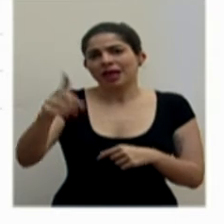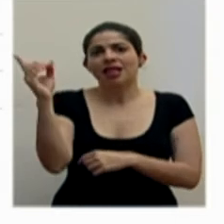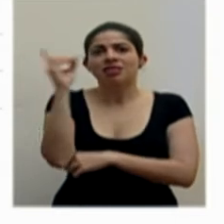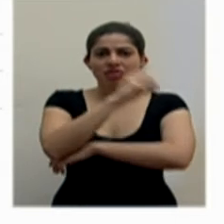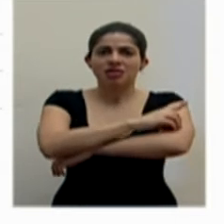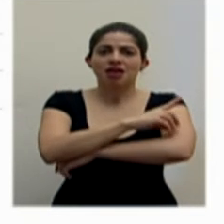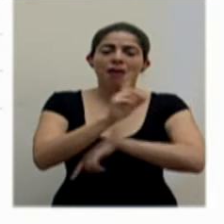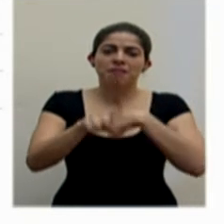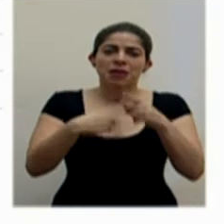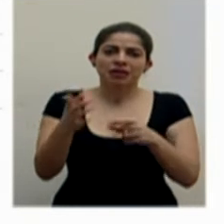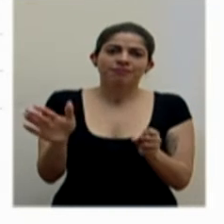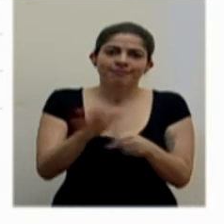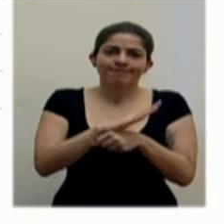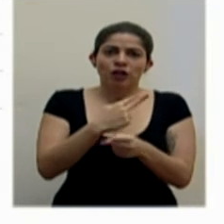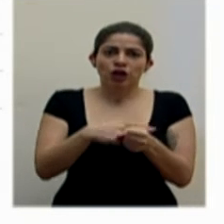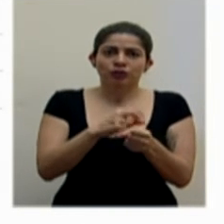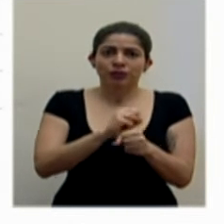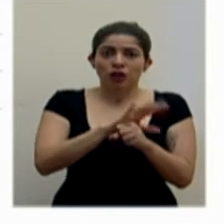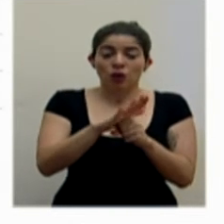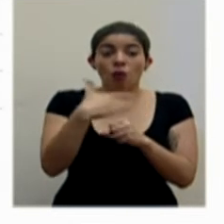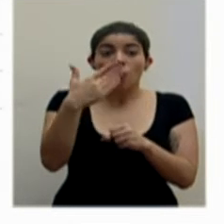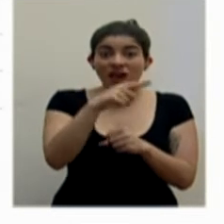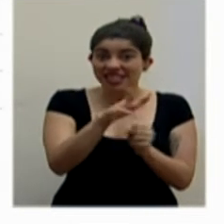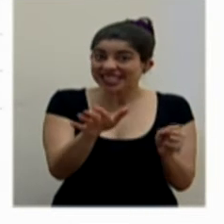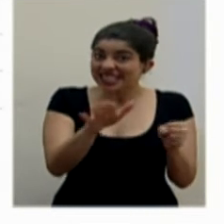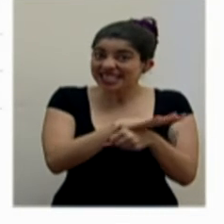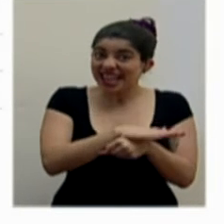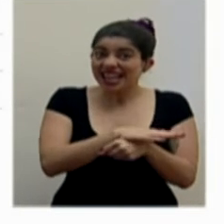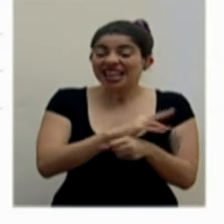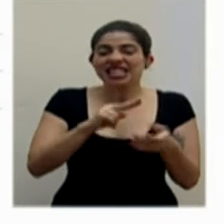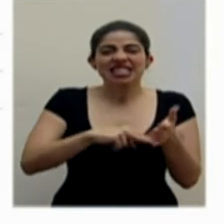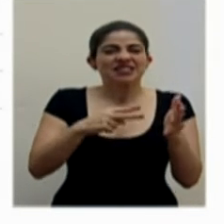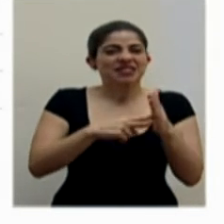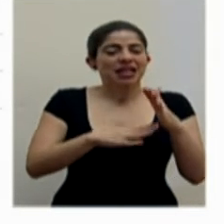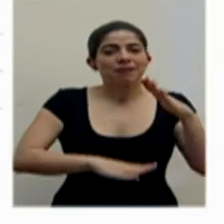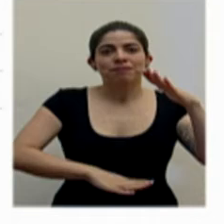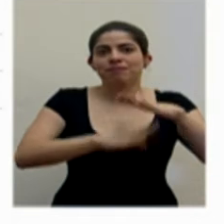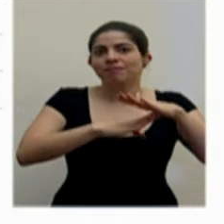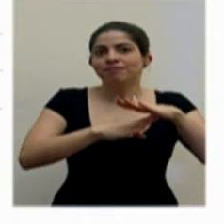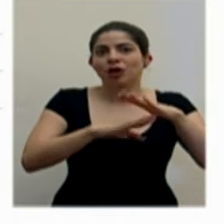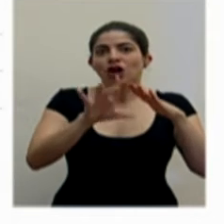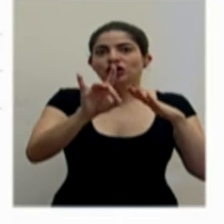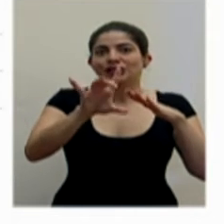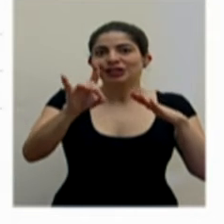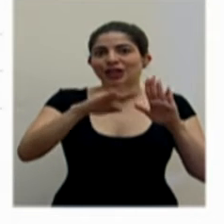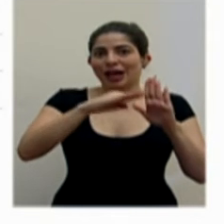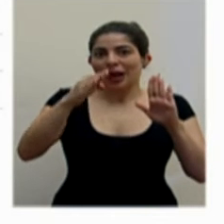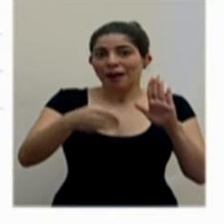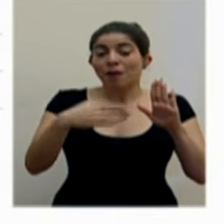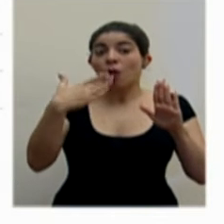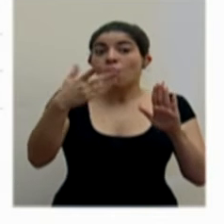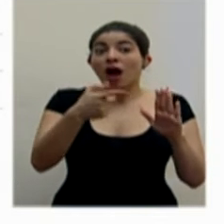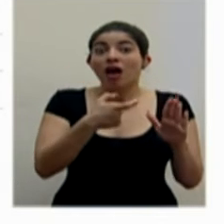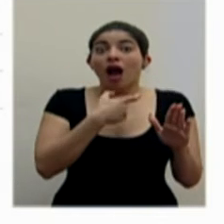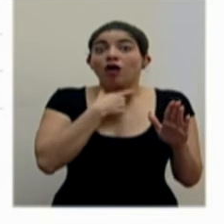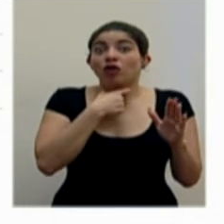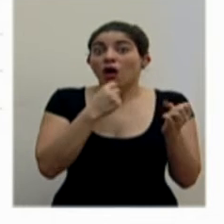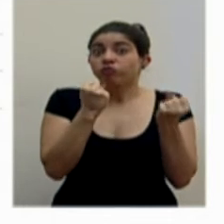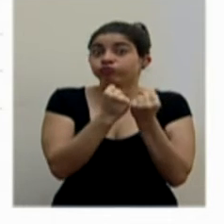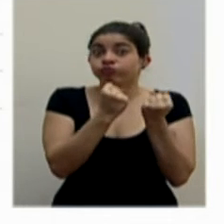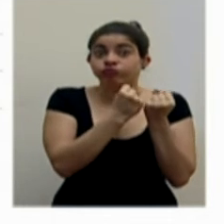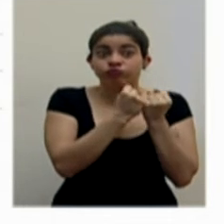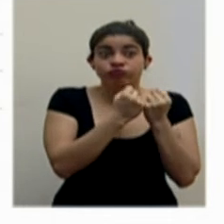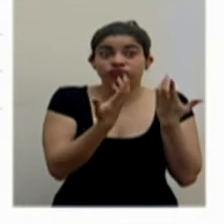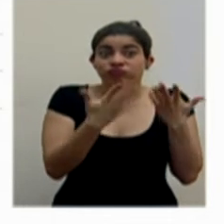se llenarán, vamos a comenzar a ver que eso ya llega a su máximo límite, que son 88 camas, y la